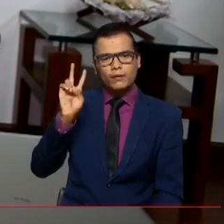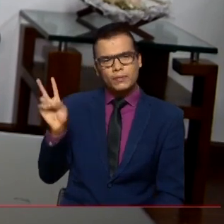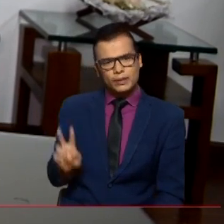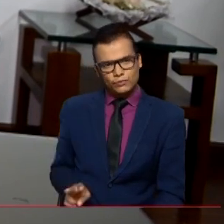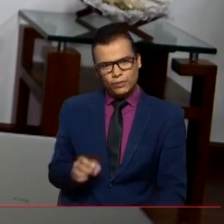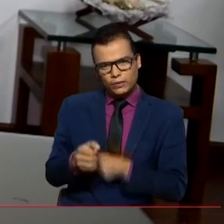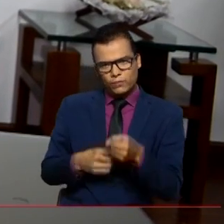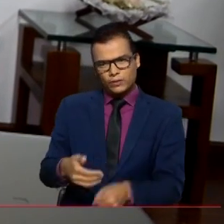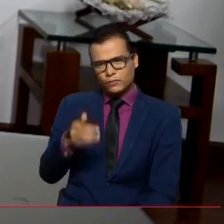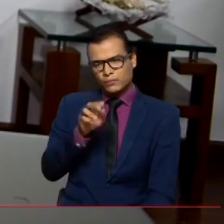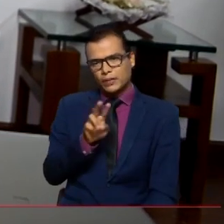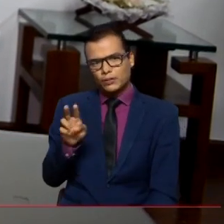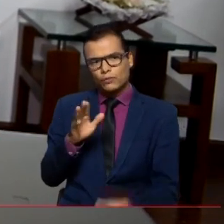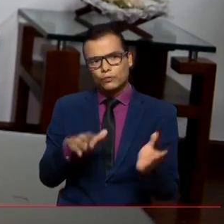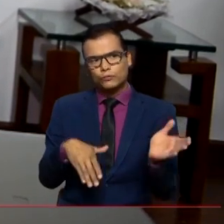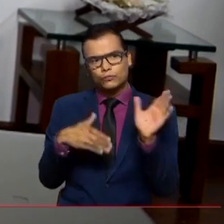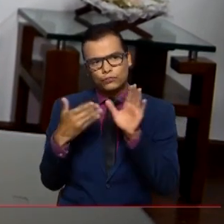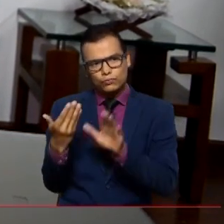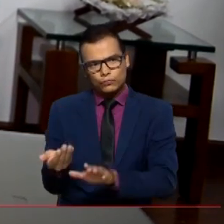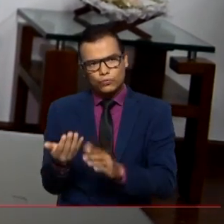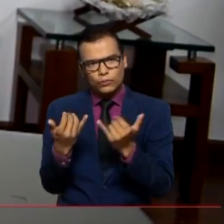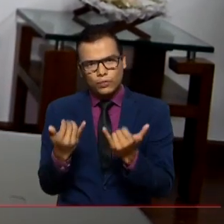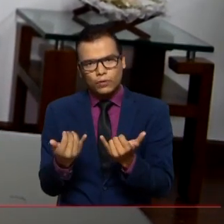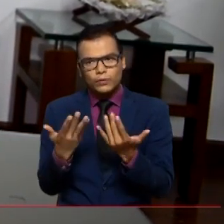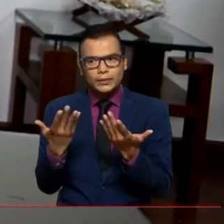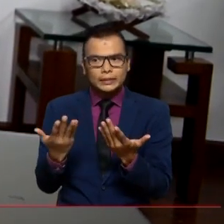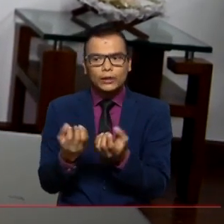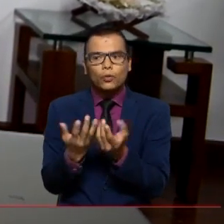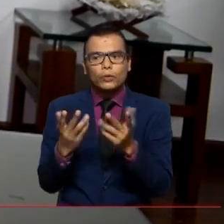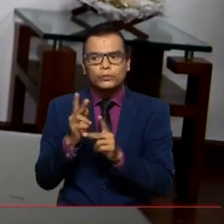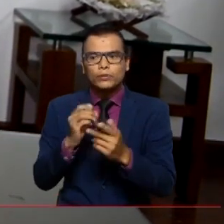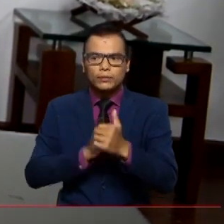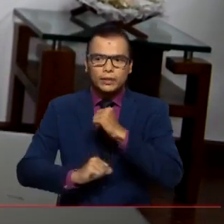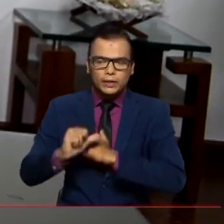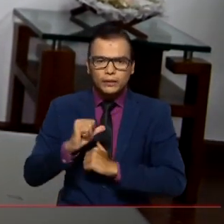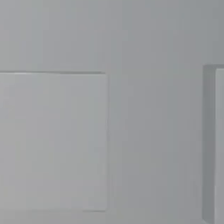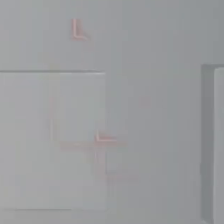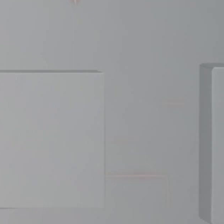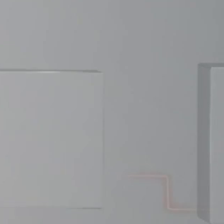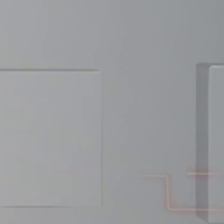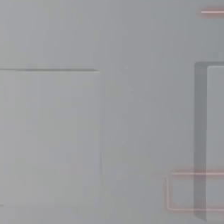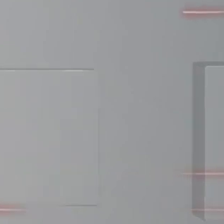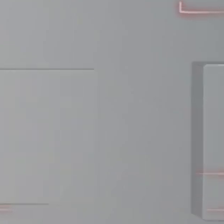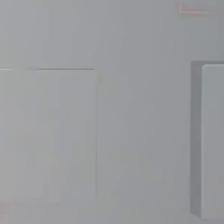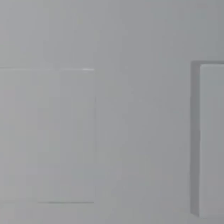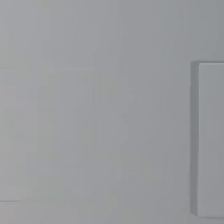venezolana. Están determinándose el número de heridos y la gravedad de las heridas.